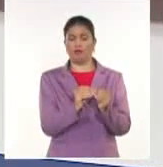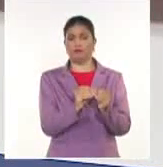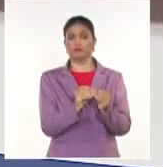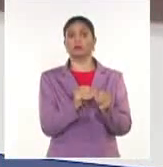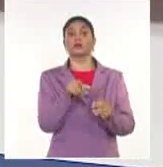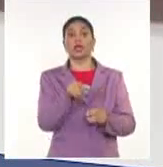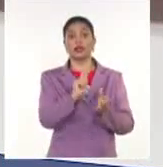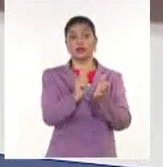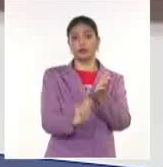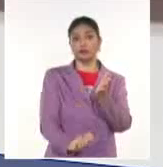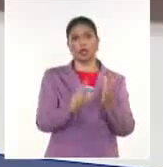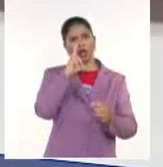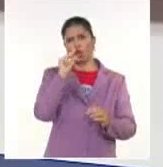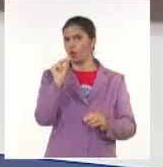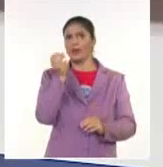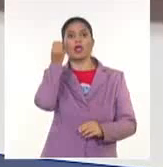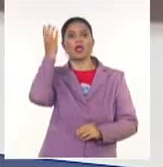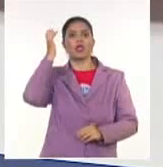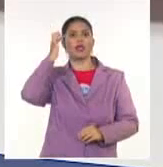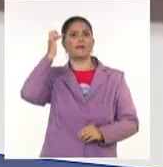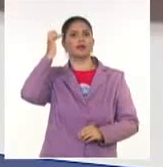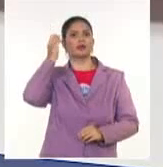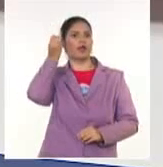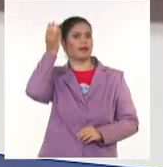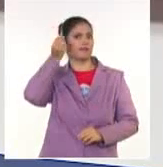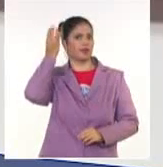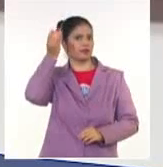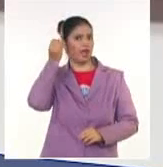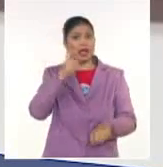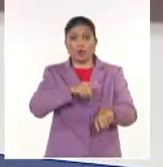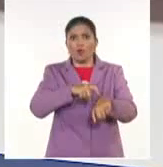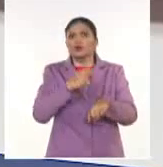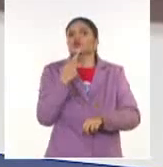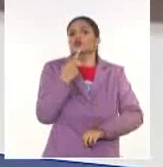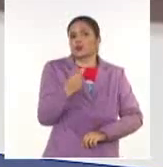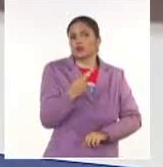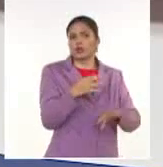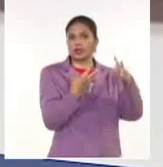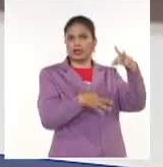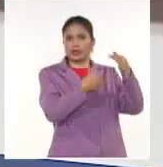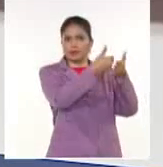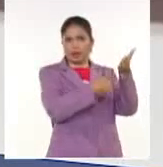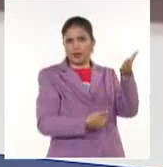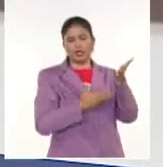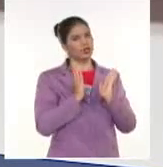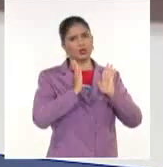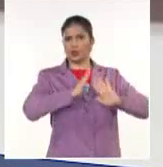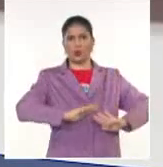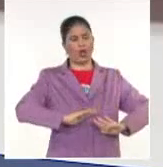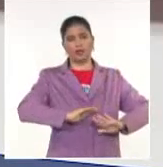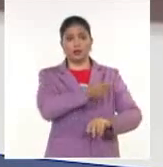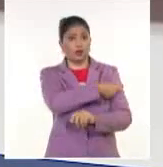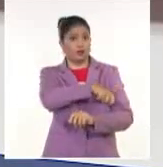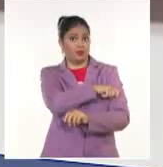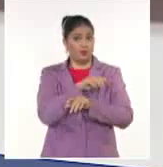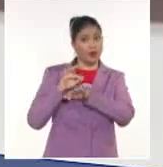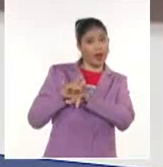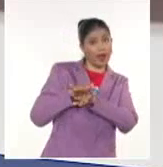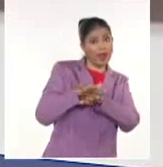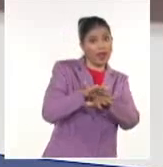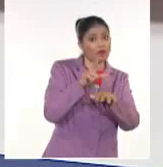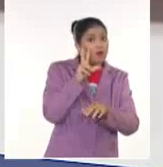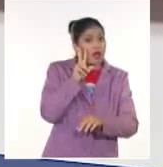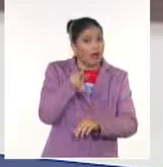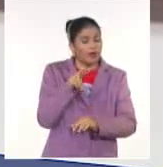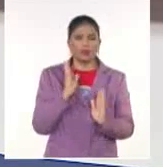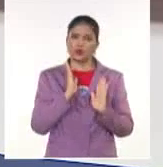escritas sus asesores no podrán acercarse a ellos en las pausas y no habrá presencia de público la posición en los podios y el